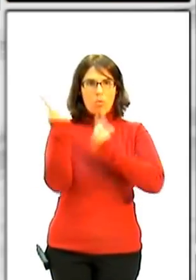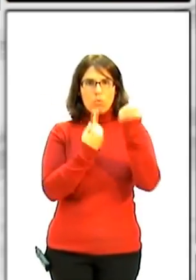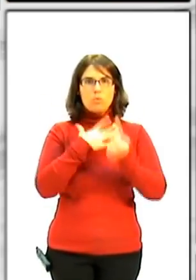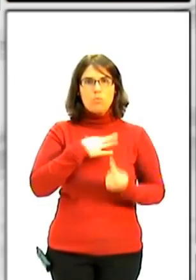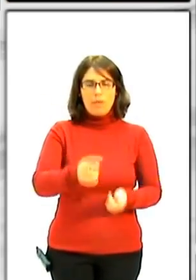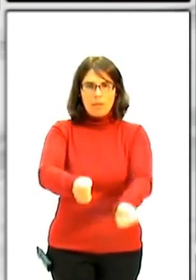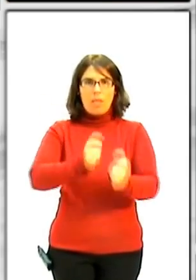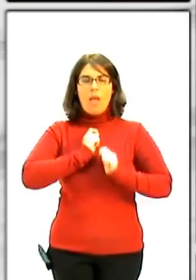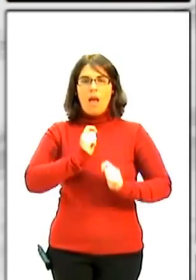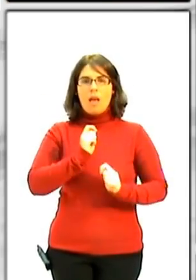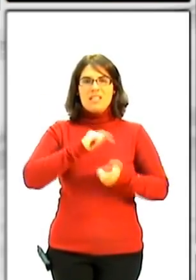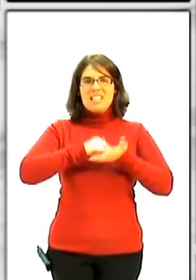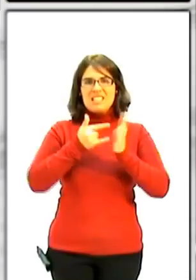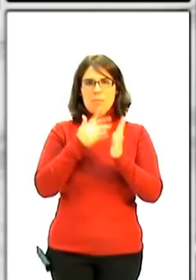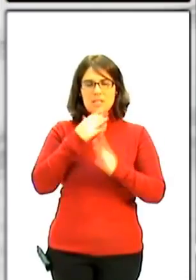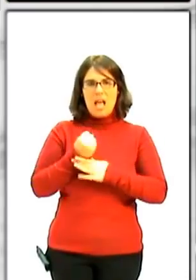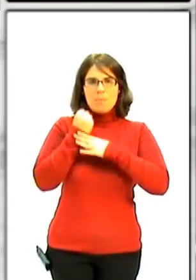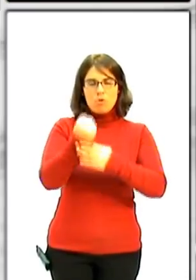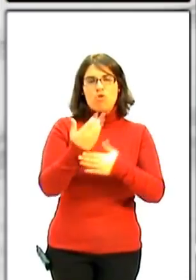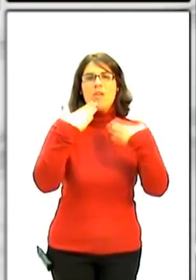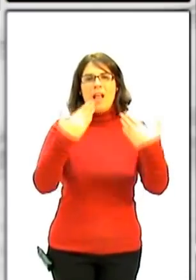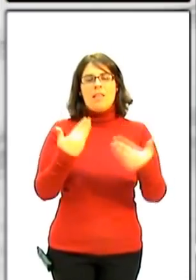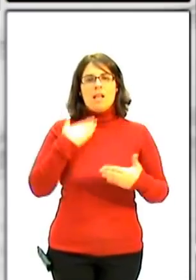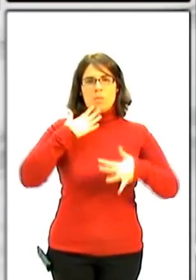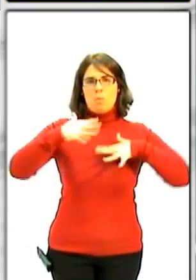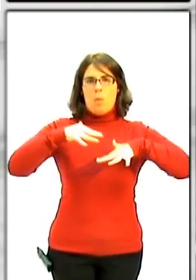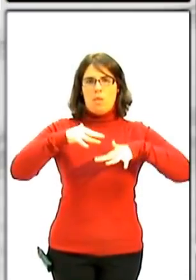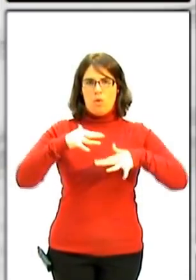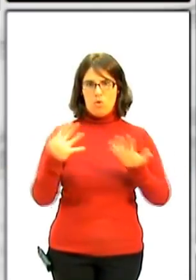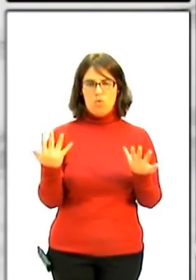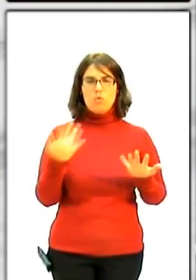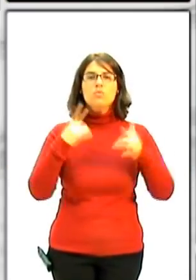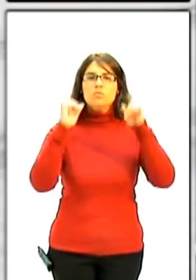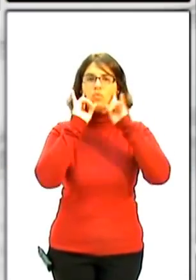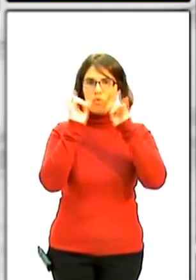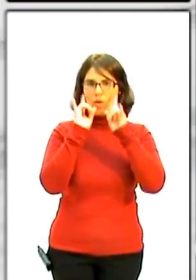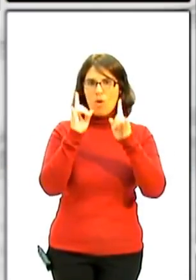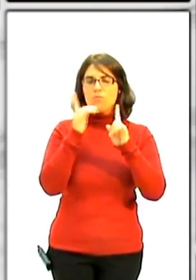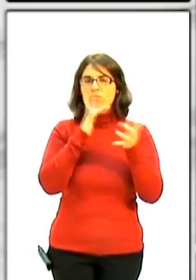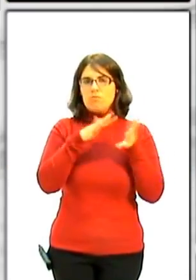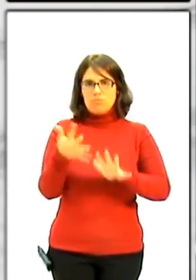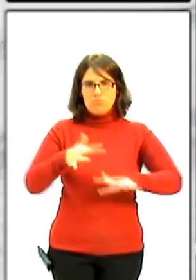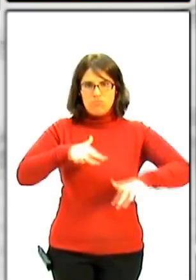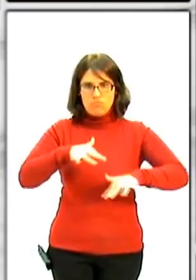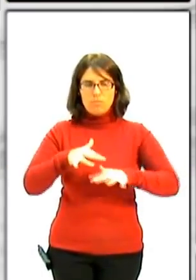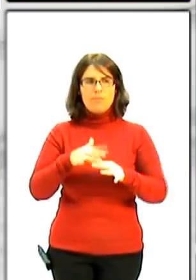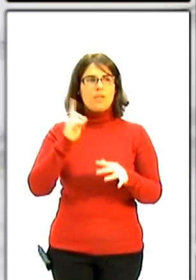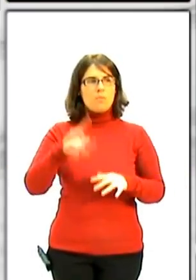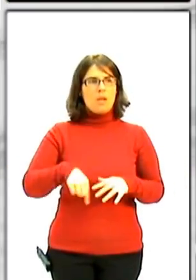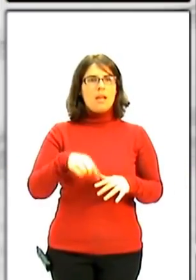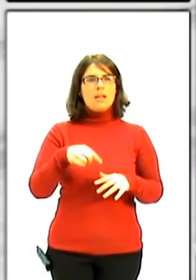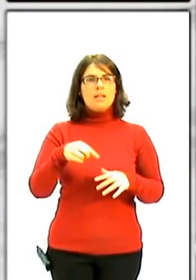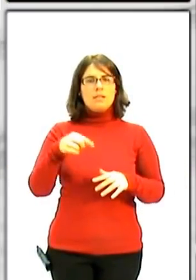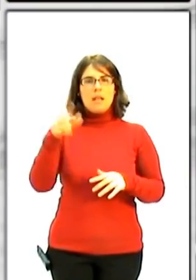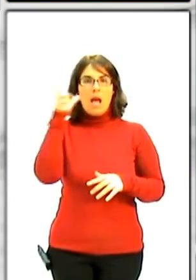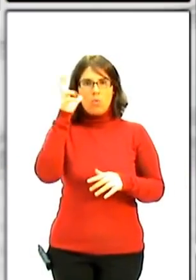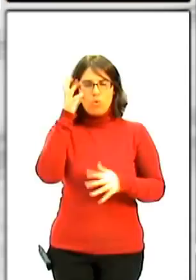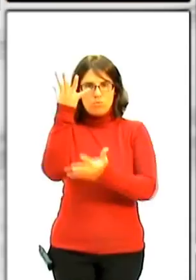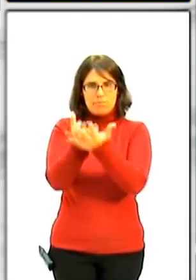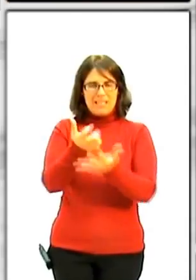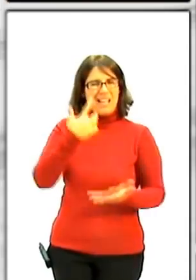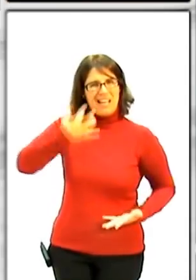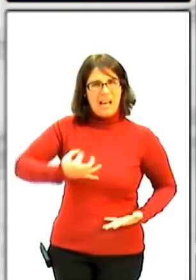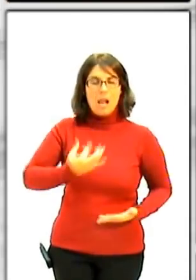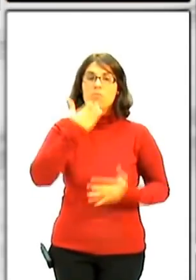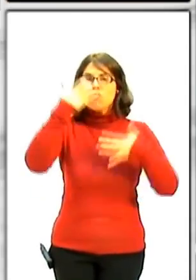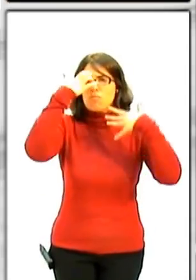de sistemas de apoyo con vibración, por ejemplo, distintos tipos de sonido, audios de verdad grabados en tiempo real. Por ejemplo, imaginaros que